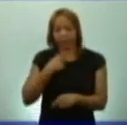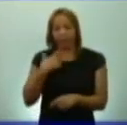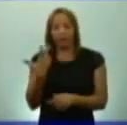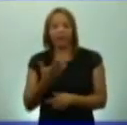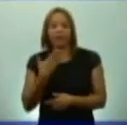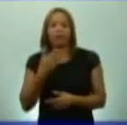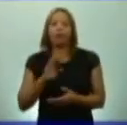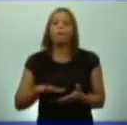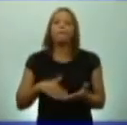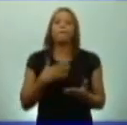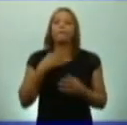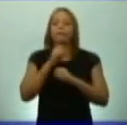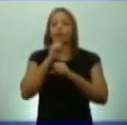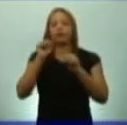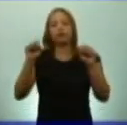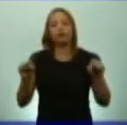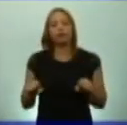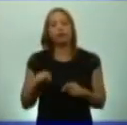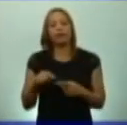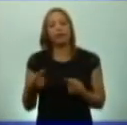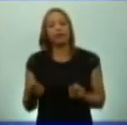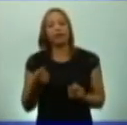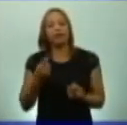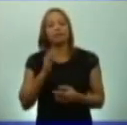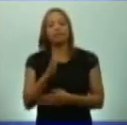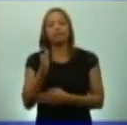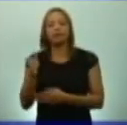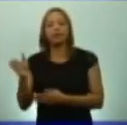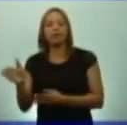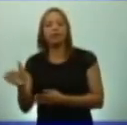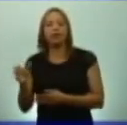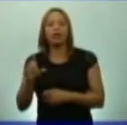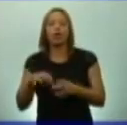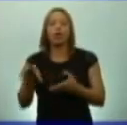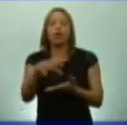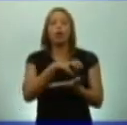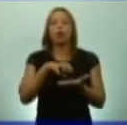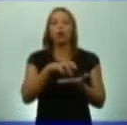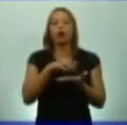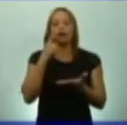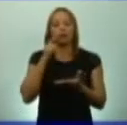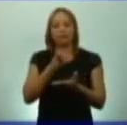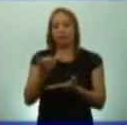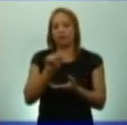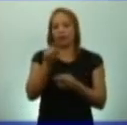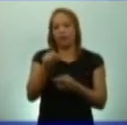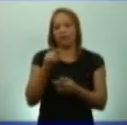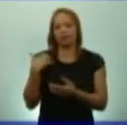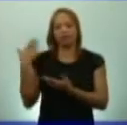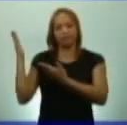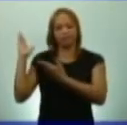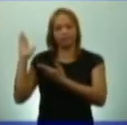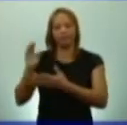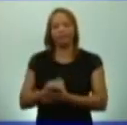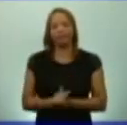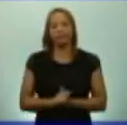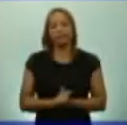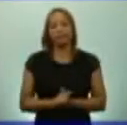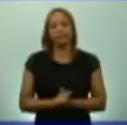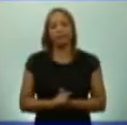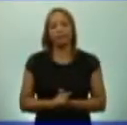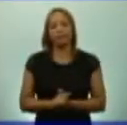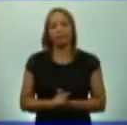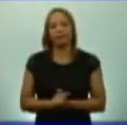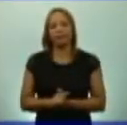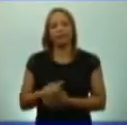la posibilidad de visitar un lugar como este que te vamos a presentar. El Memorial